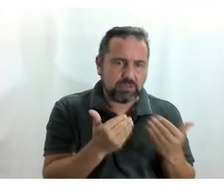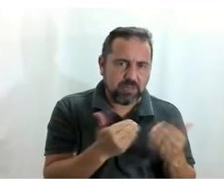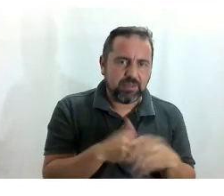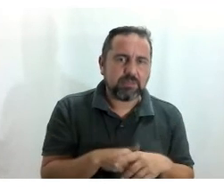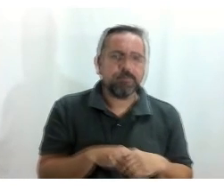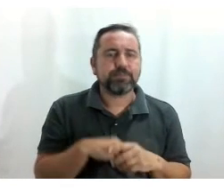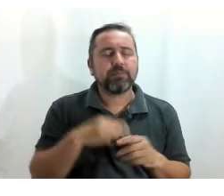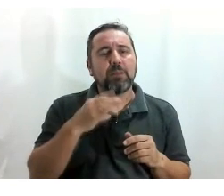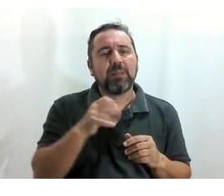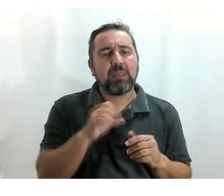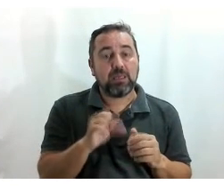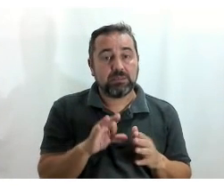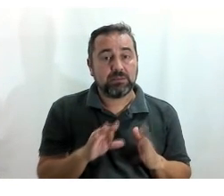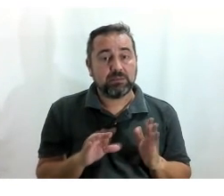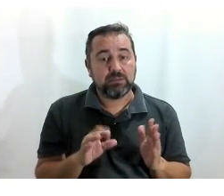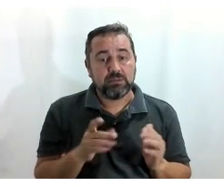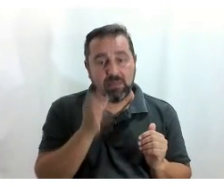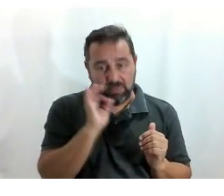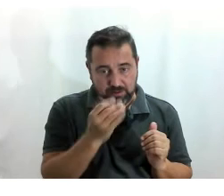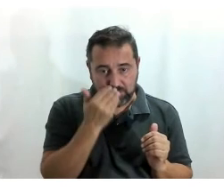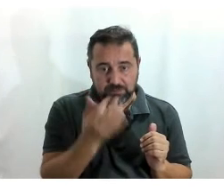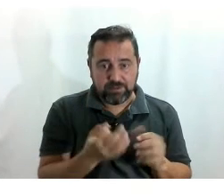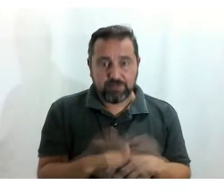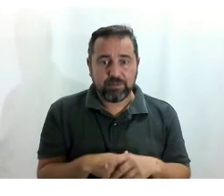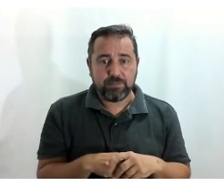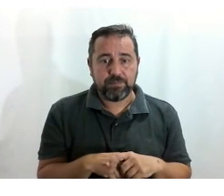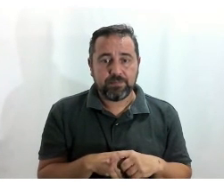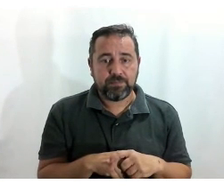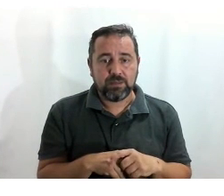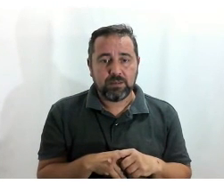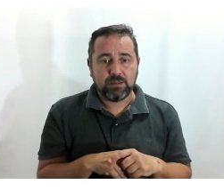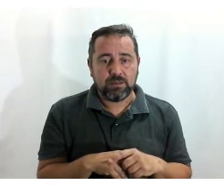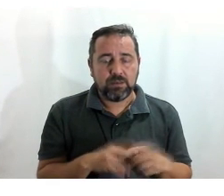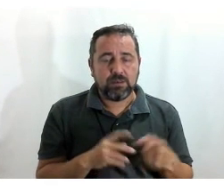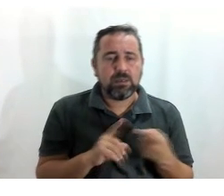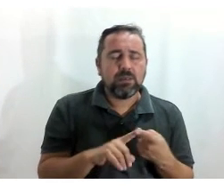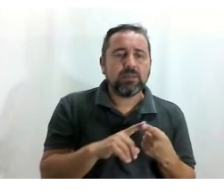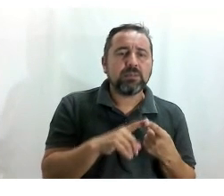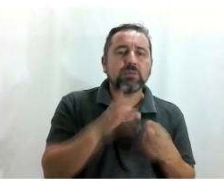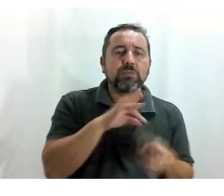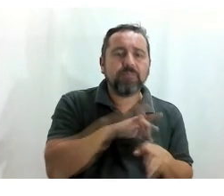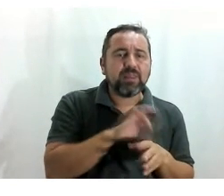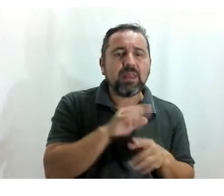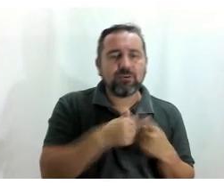gracias, Matías. Y cierto que a los pacientes y a sus familias